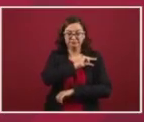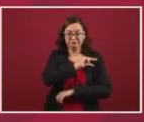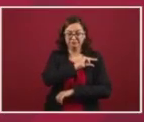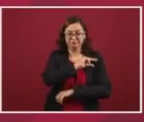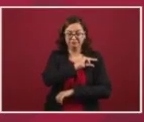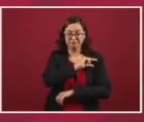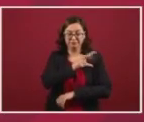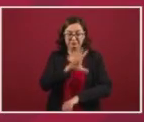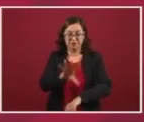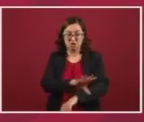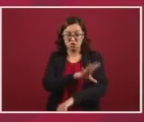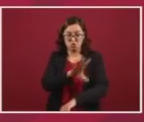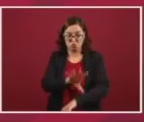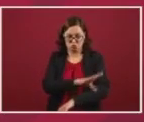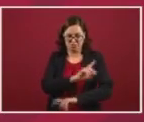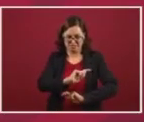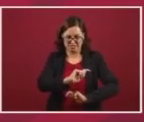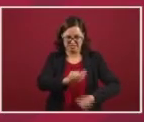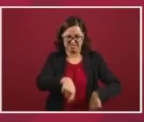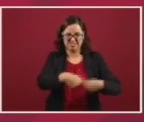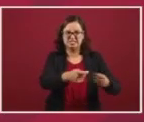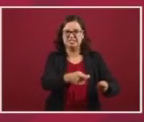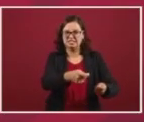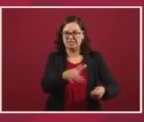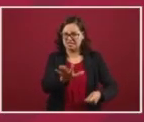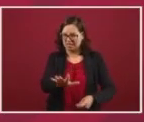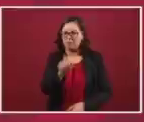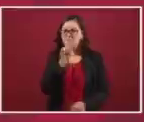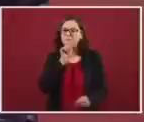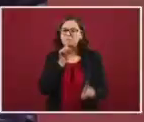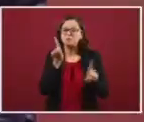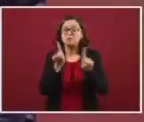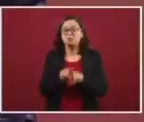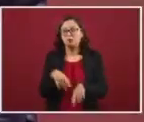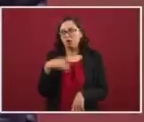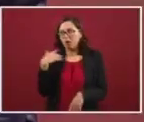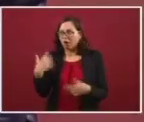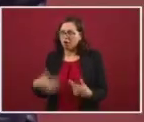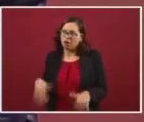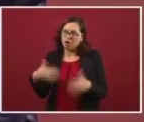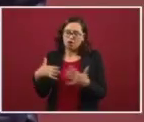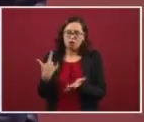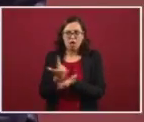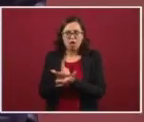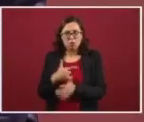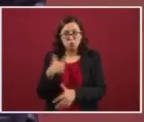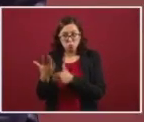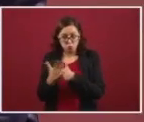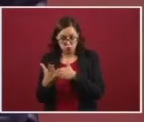producir la energía eléctrica, lo mismo, nos vamos a quedar sin luz